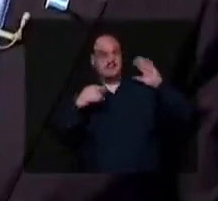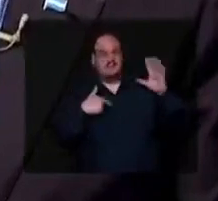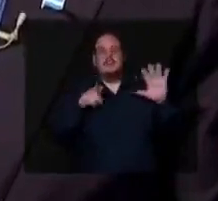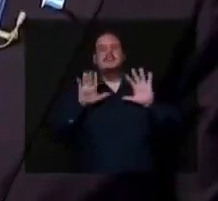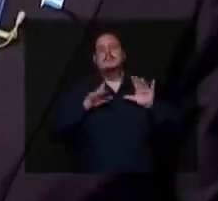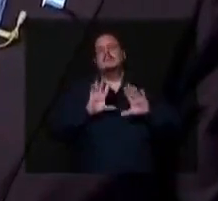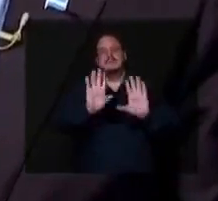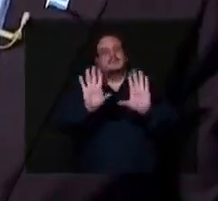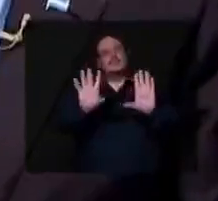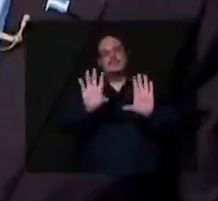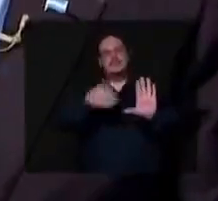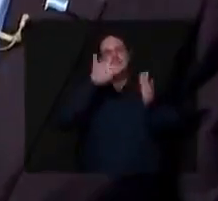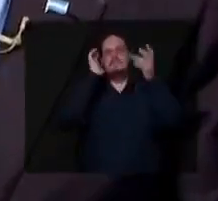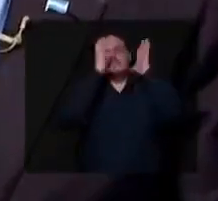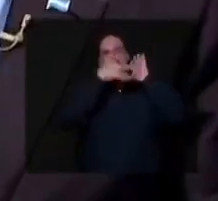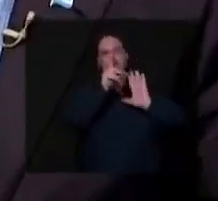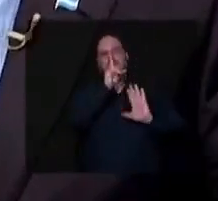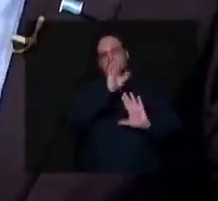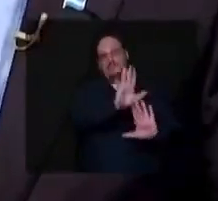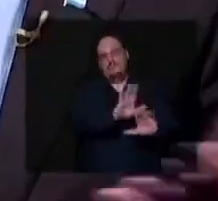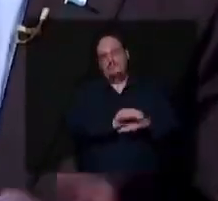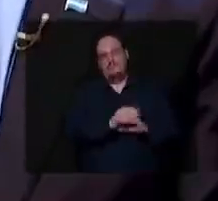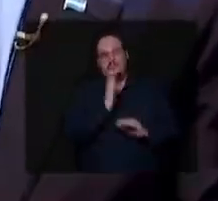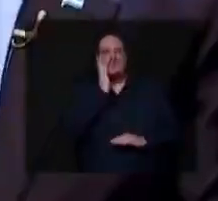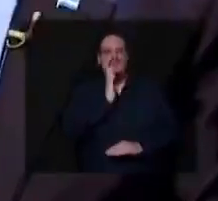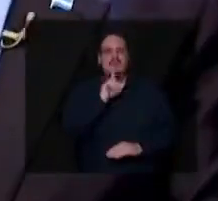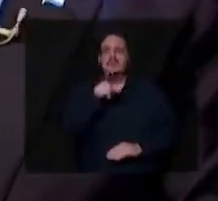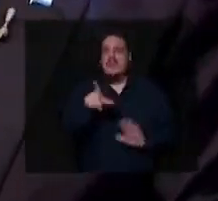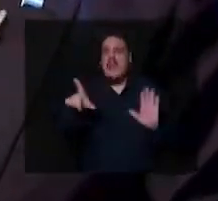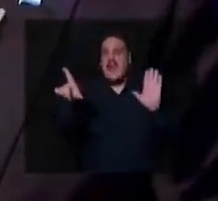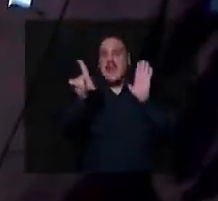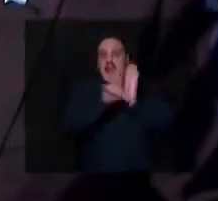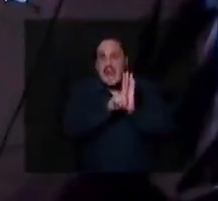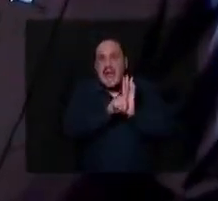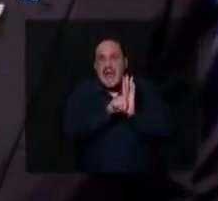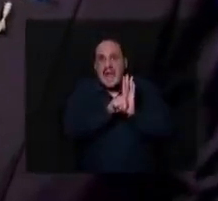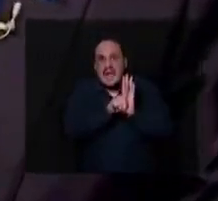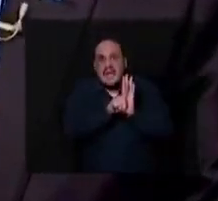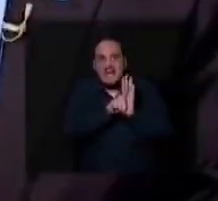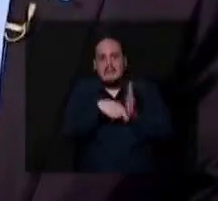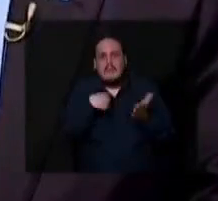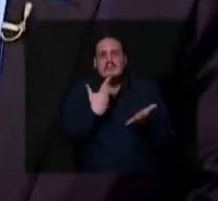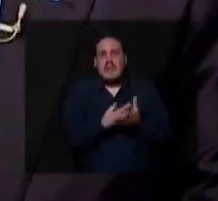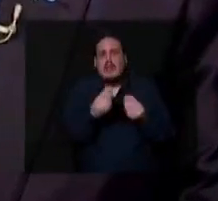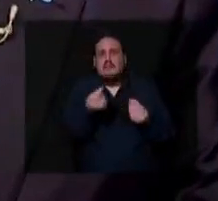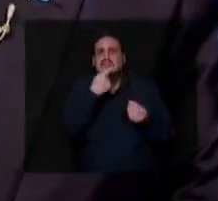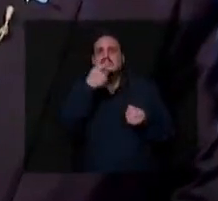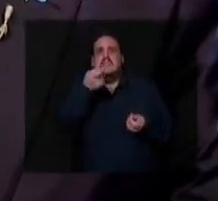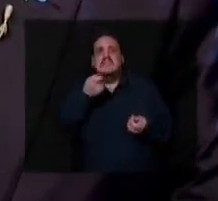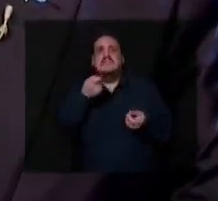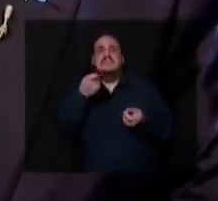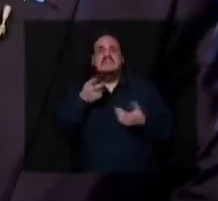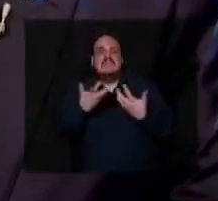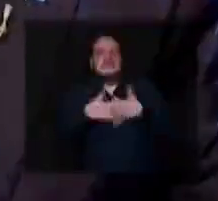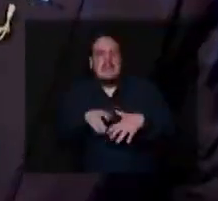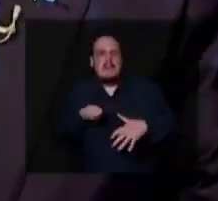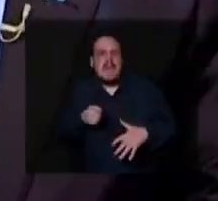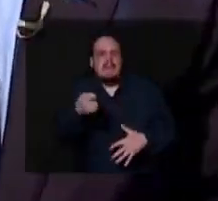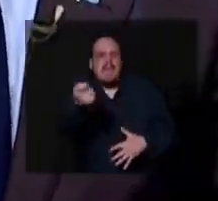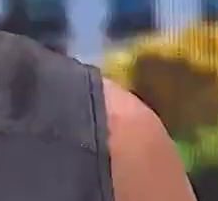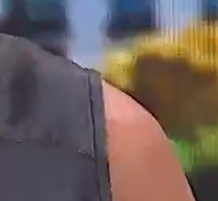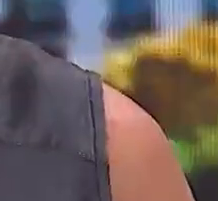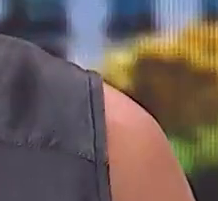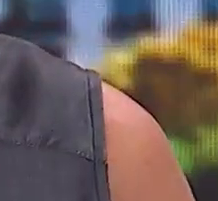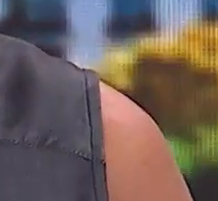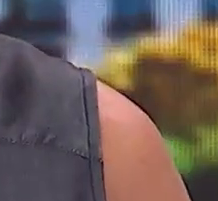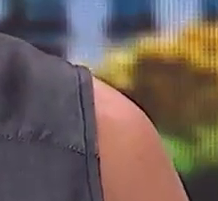parte de la locura es esto proponer ideas que no son O sea que a la gente tal vez las escucha les puede gustar No hay much porque es lindo eh